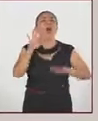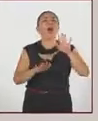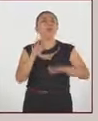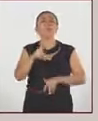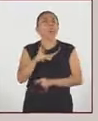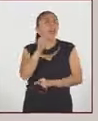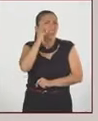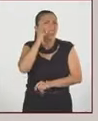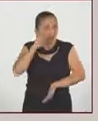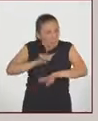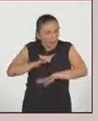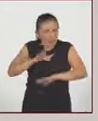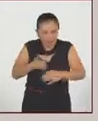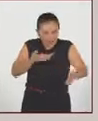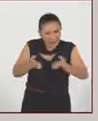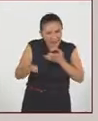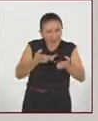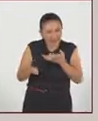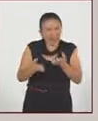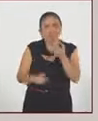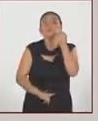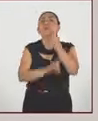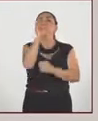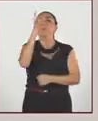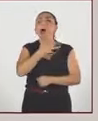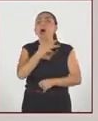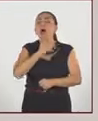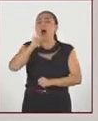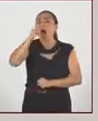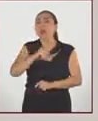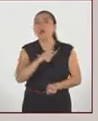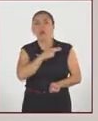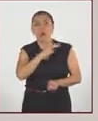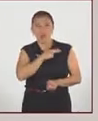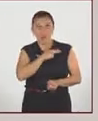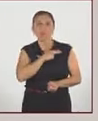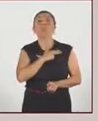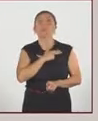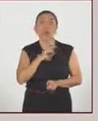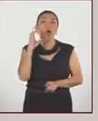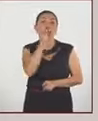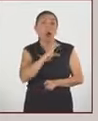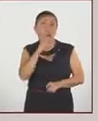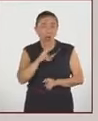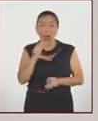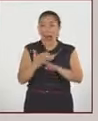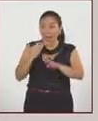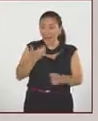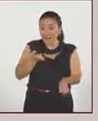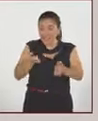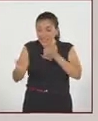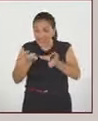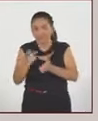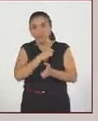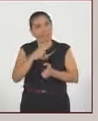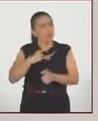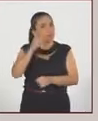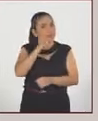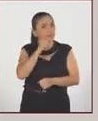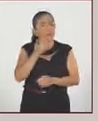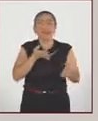sobreuso. Muchos alumnos presentan algún tipo de lesión. El calentamiento antes de la actividad física siempre